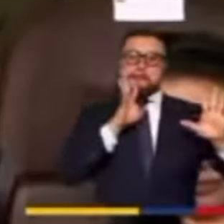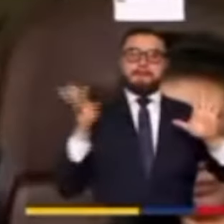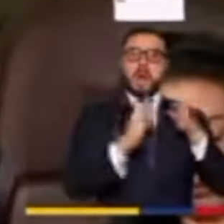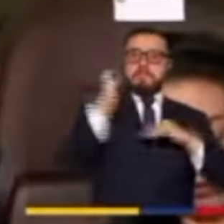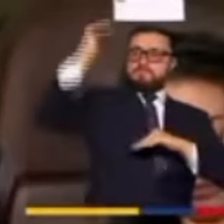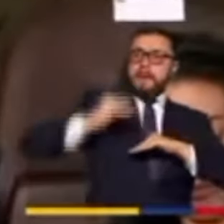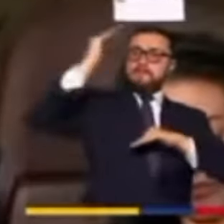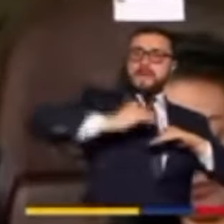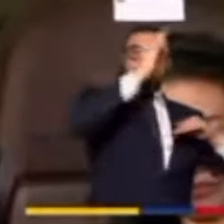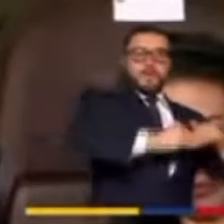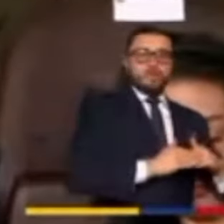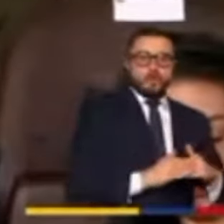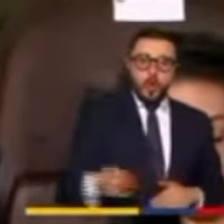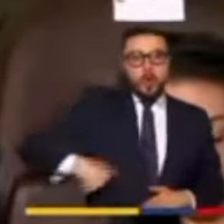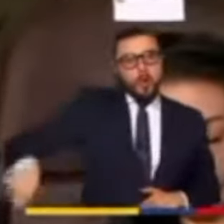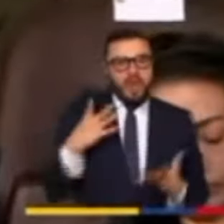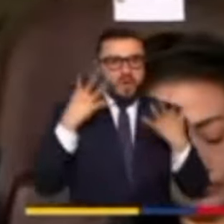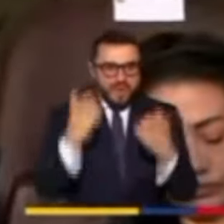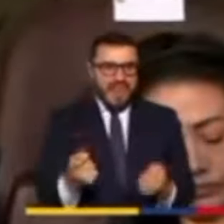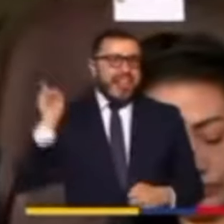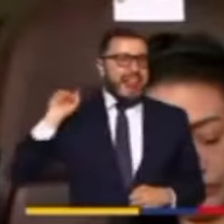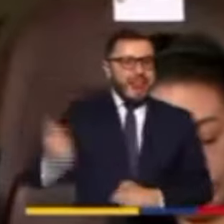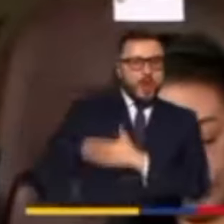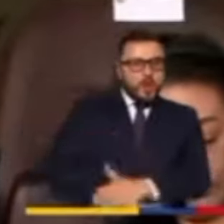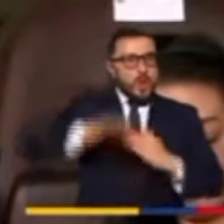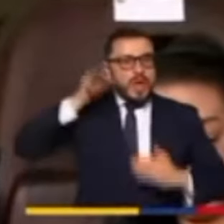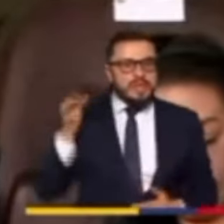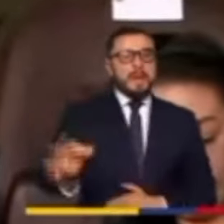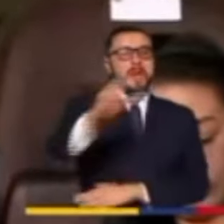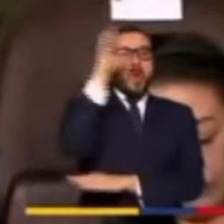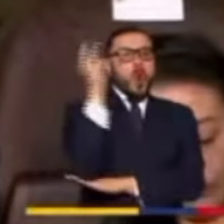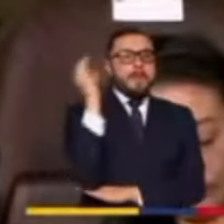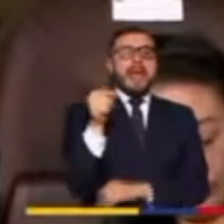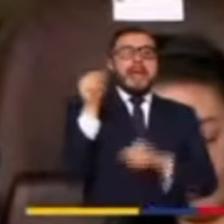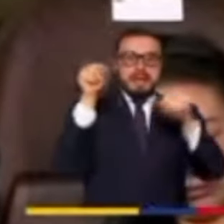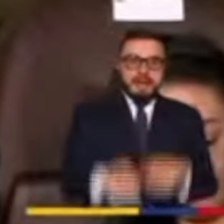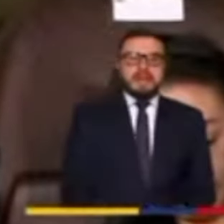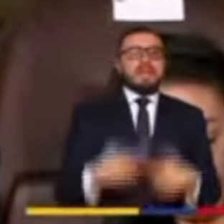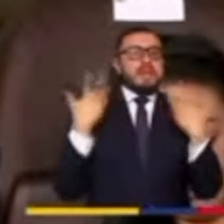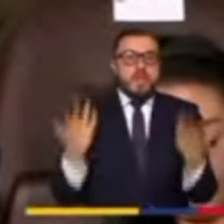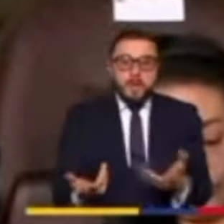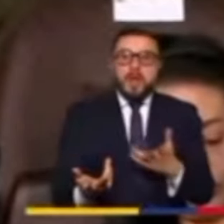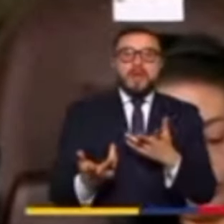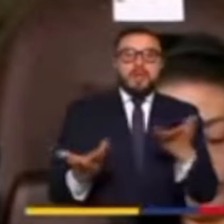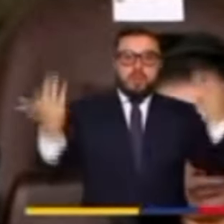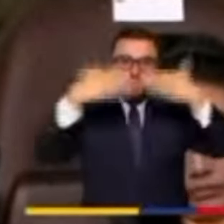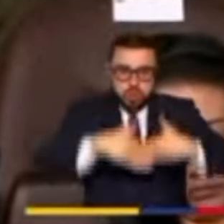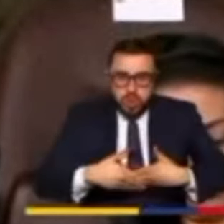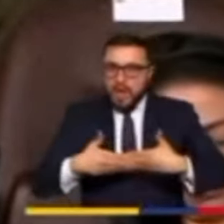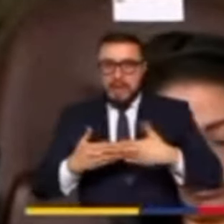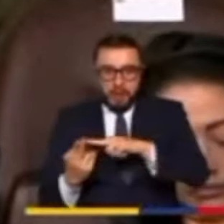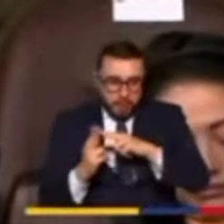reducción, sino estadísticas de lo que siempre ha sido en Colombia, las que se producen entre la